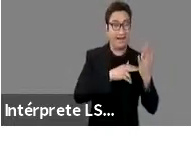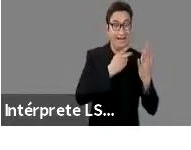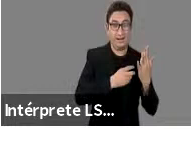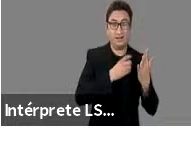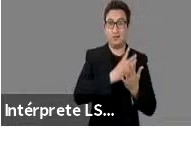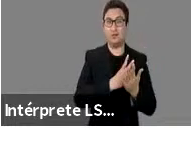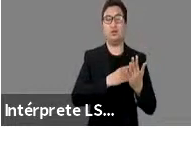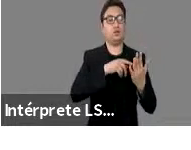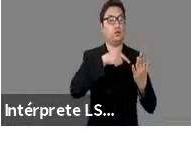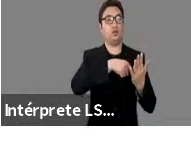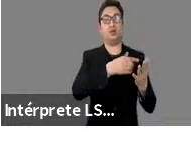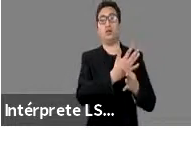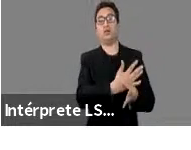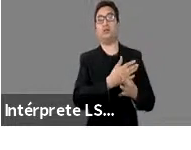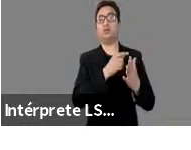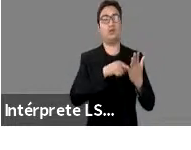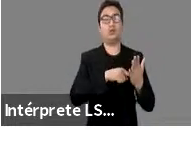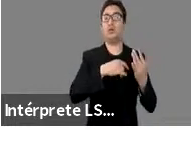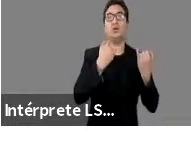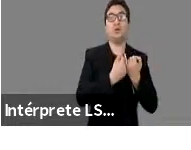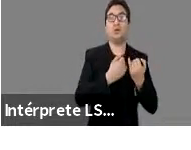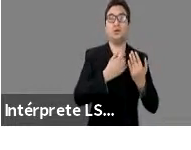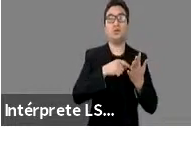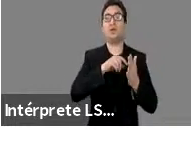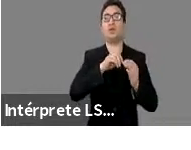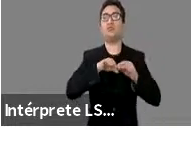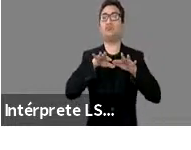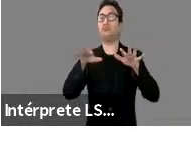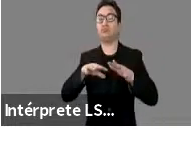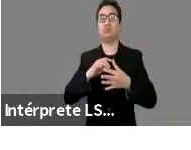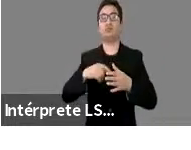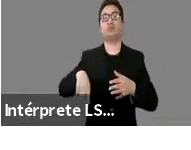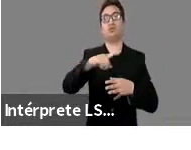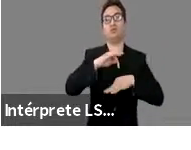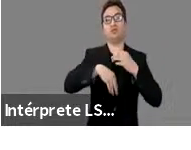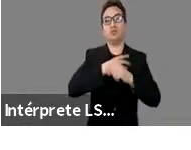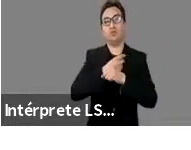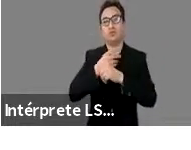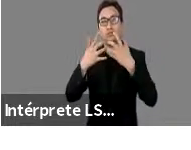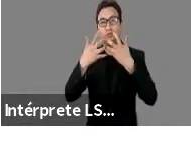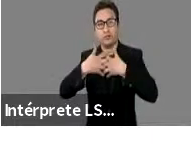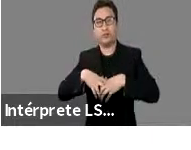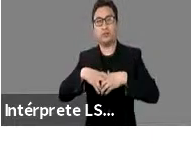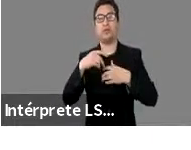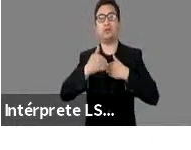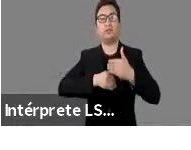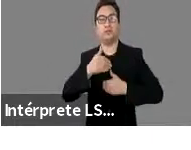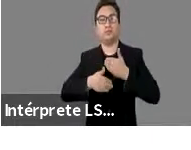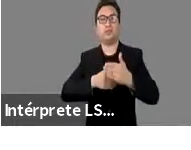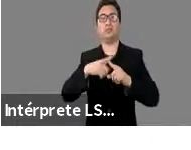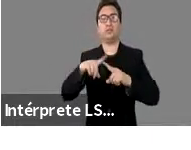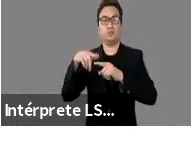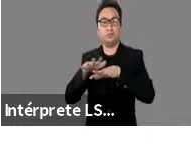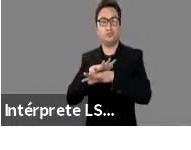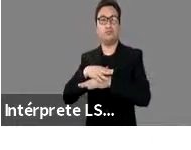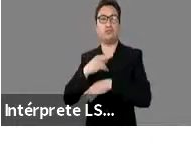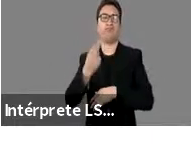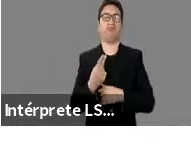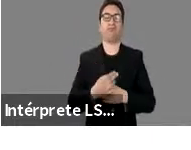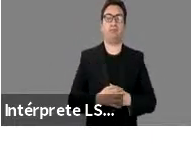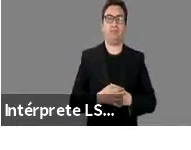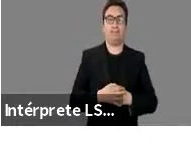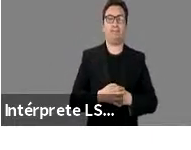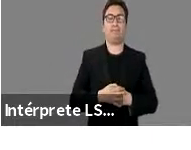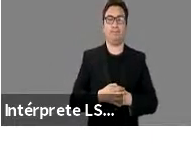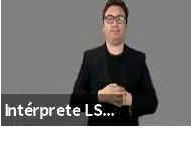sino extendiéndolas y con ello llevar a cabo los ajustes razonables y procedimentales necesarios. Me parece